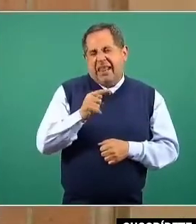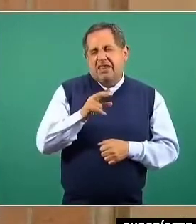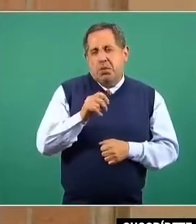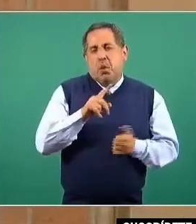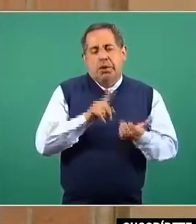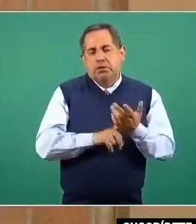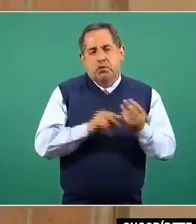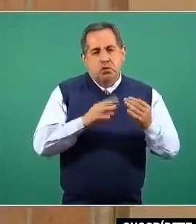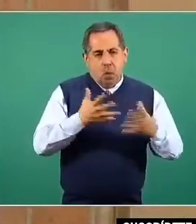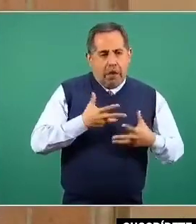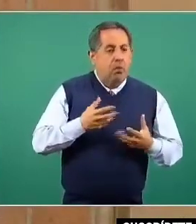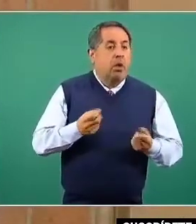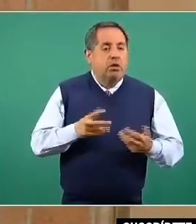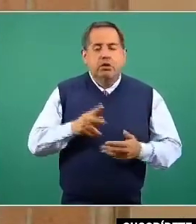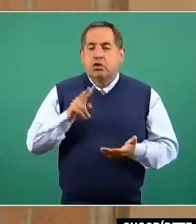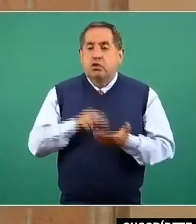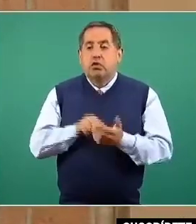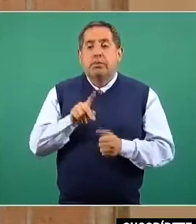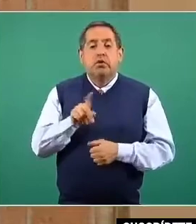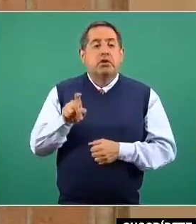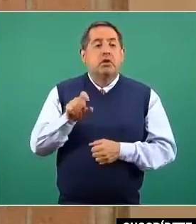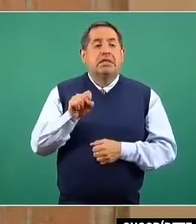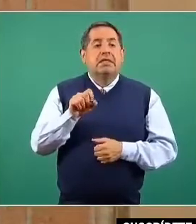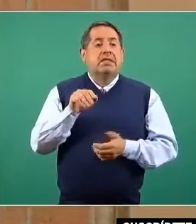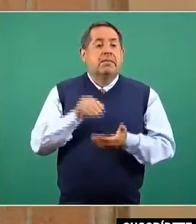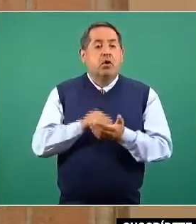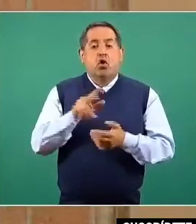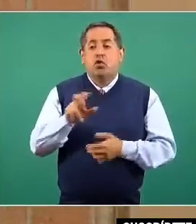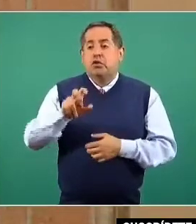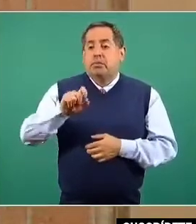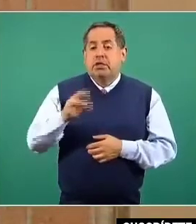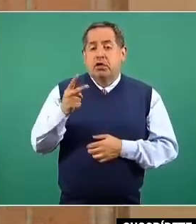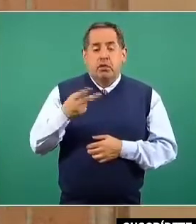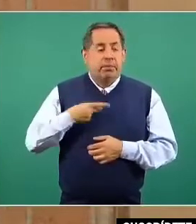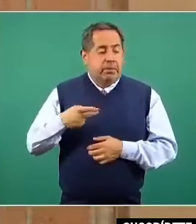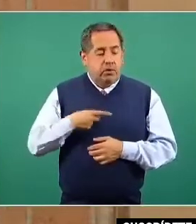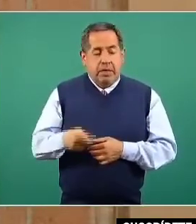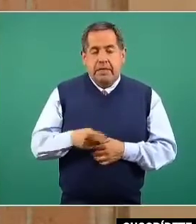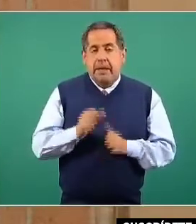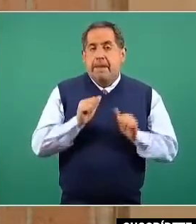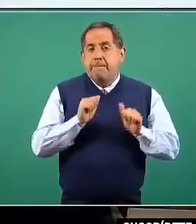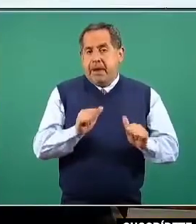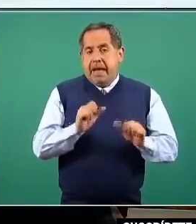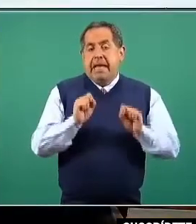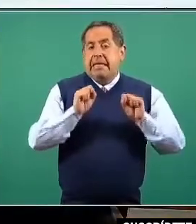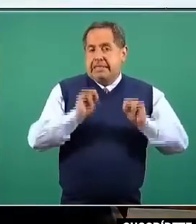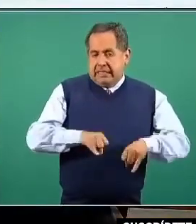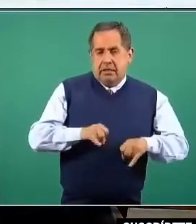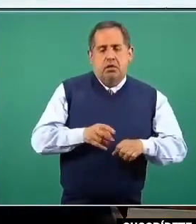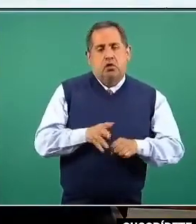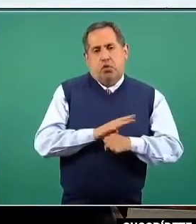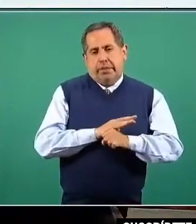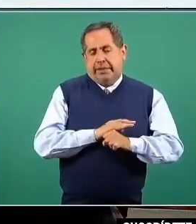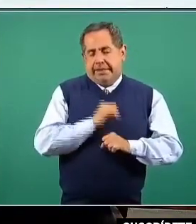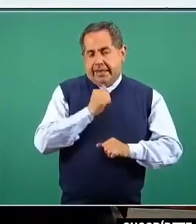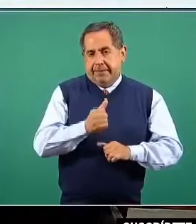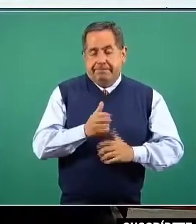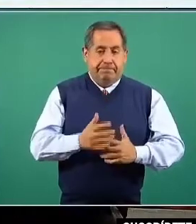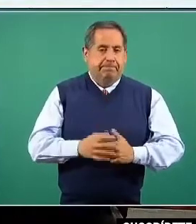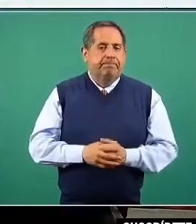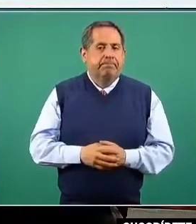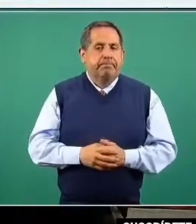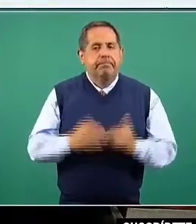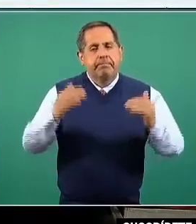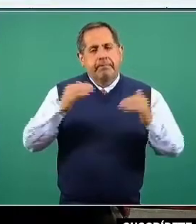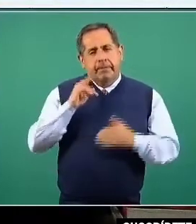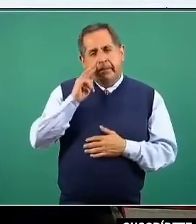antigénica, 2.160.822 personas. Si vemos la siguiente diapositiva,